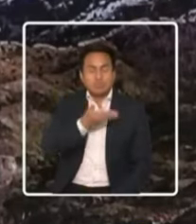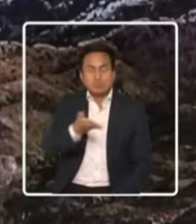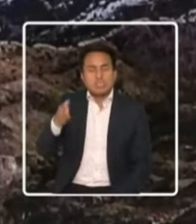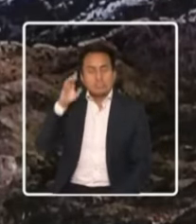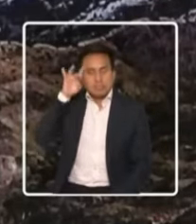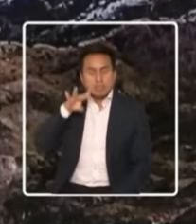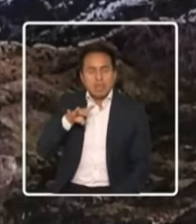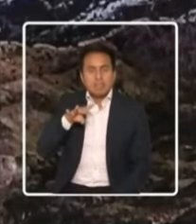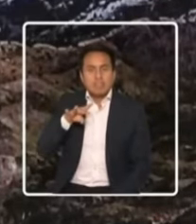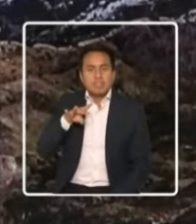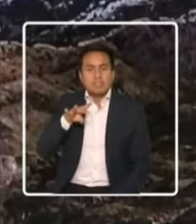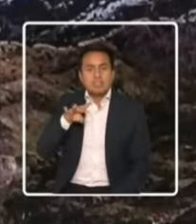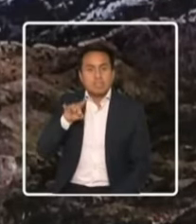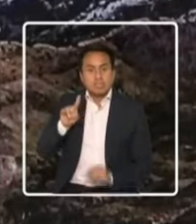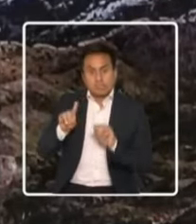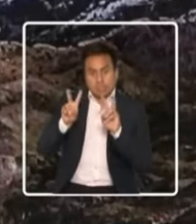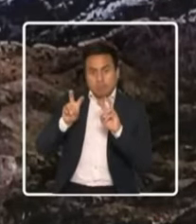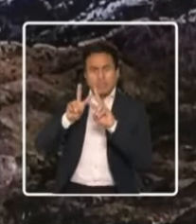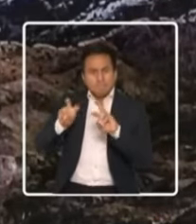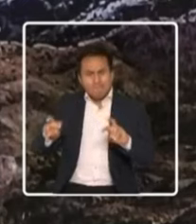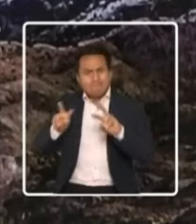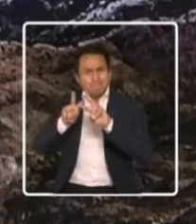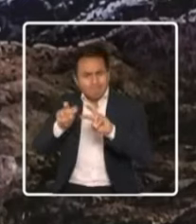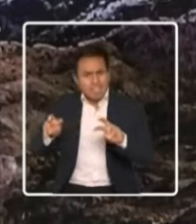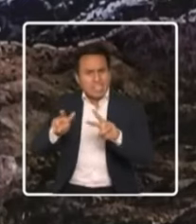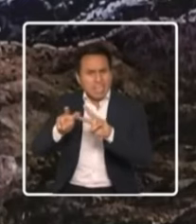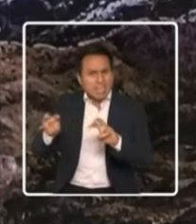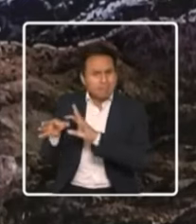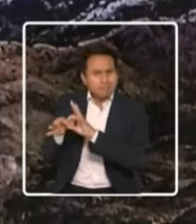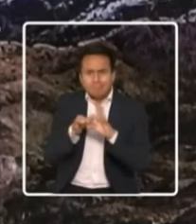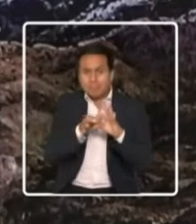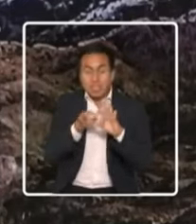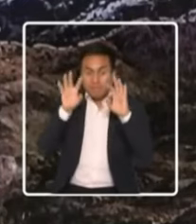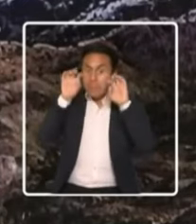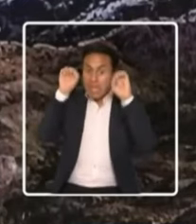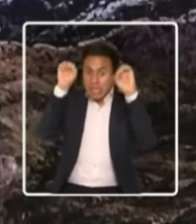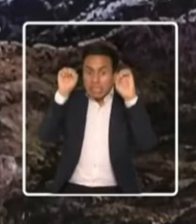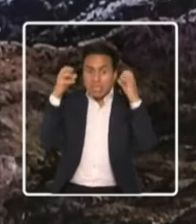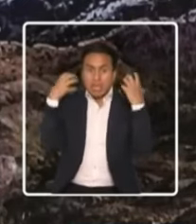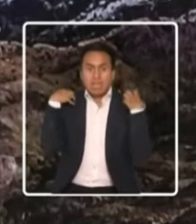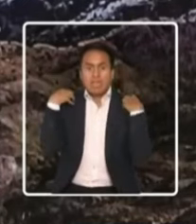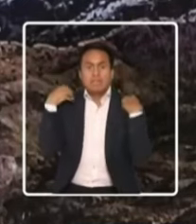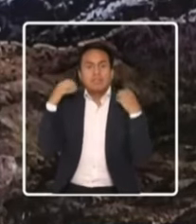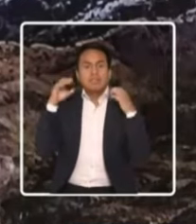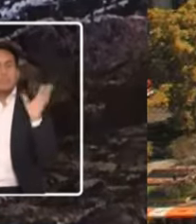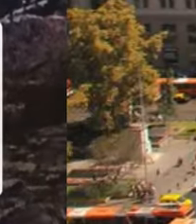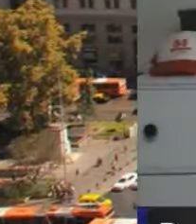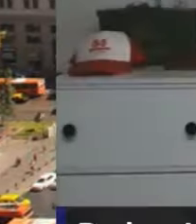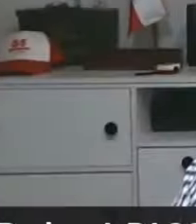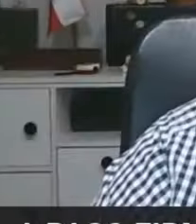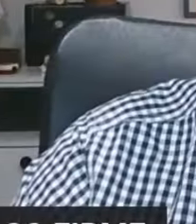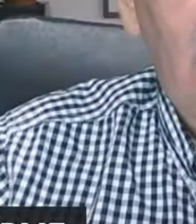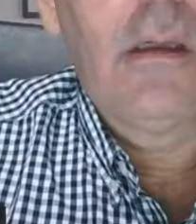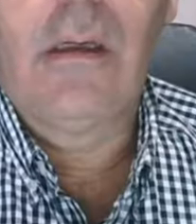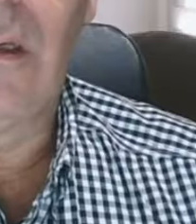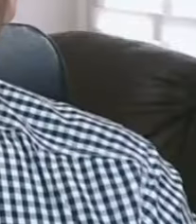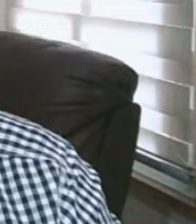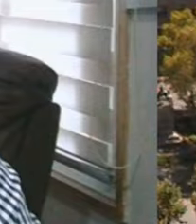ustedes saben, está siendo investigada por la Fiscalía, por el Ministerio Público, a través de un equipo ECO.